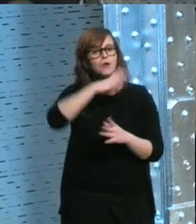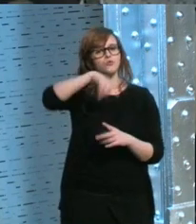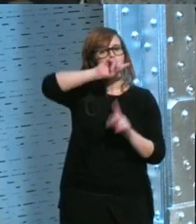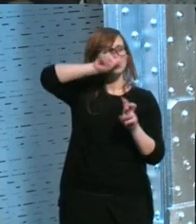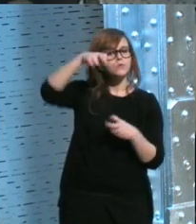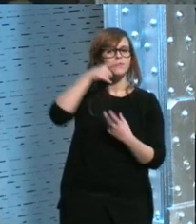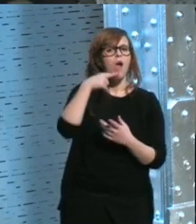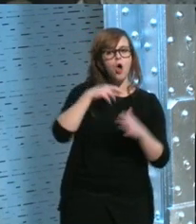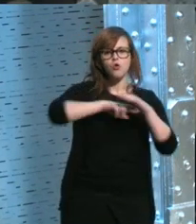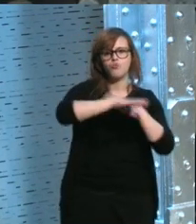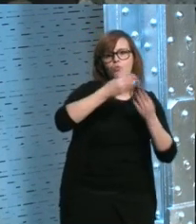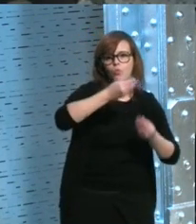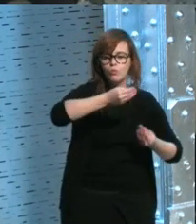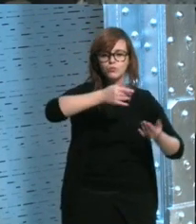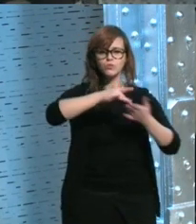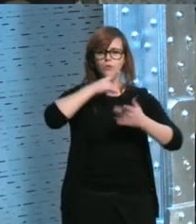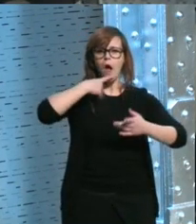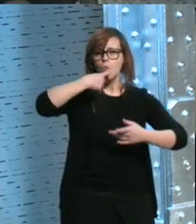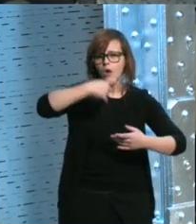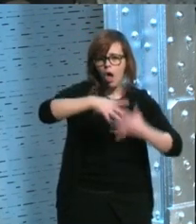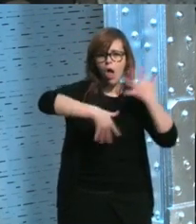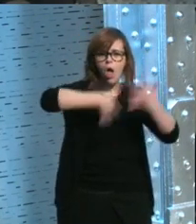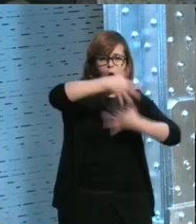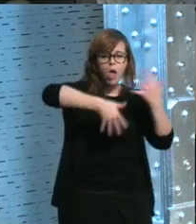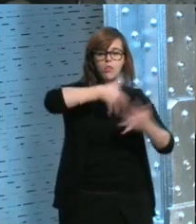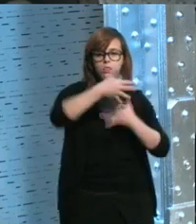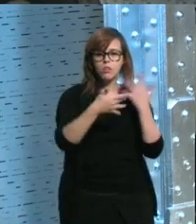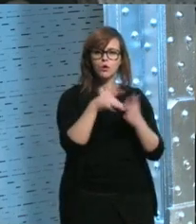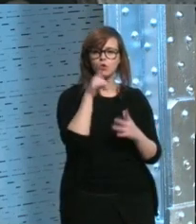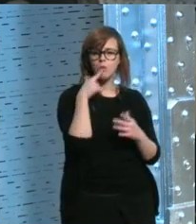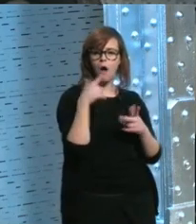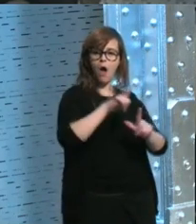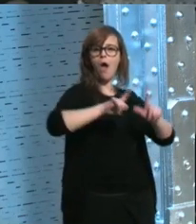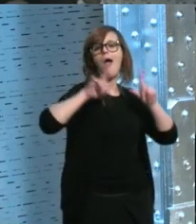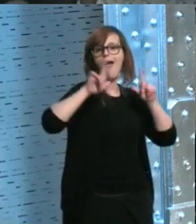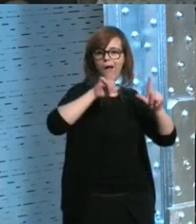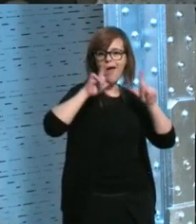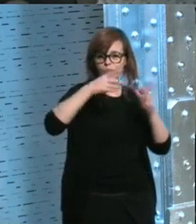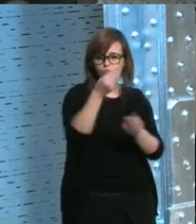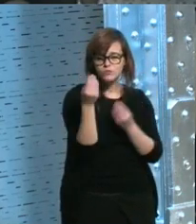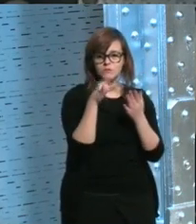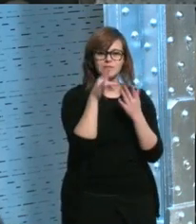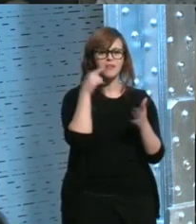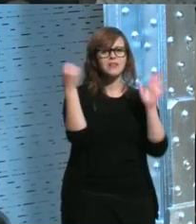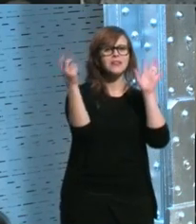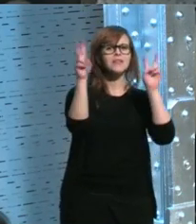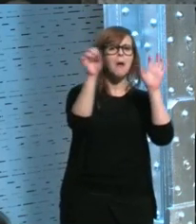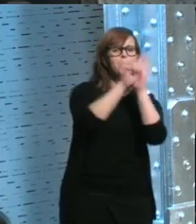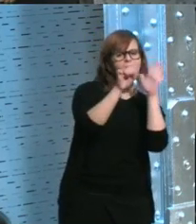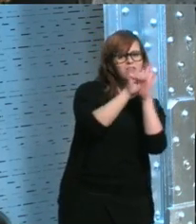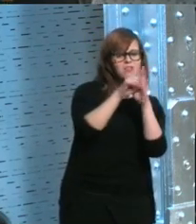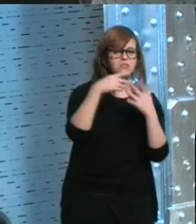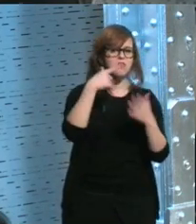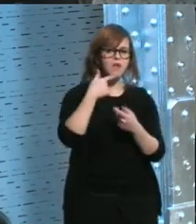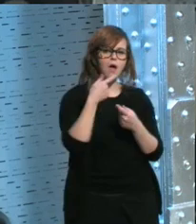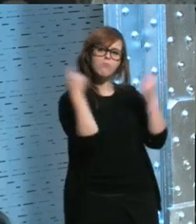muchos recursos, ¿no? Muy complicado, ¿no? Y con mucha exhibición. Concepto patente, concepto proyección pública,